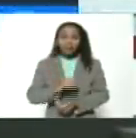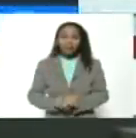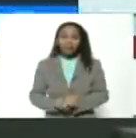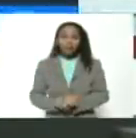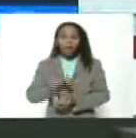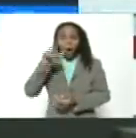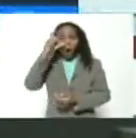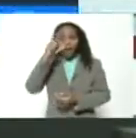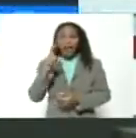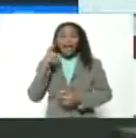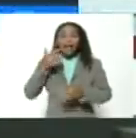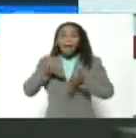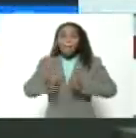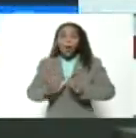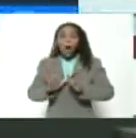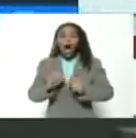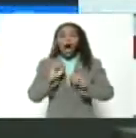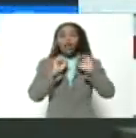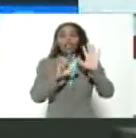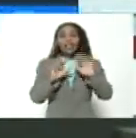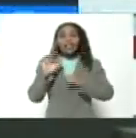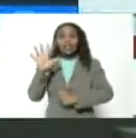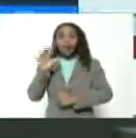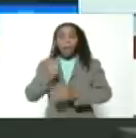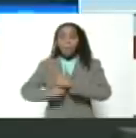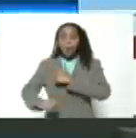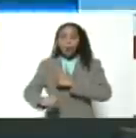Jorge dice que nació en el 85.